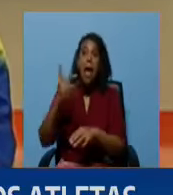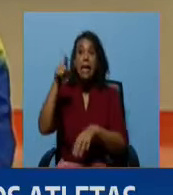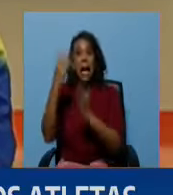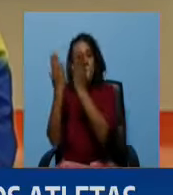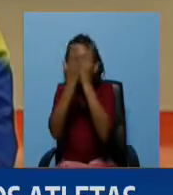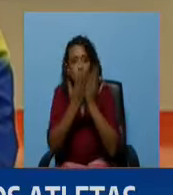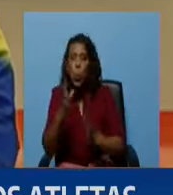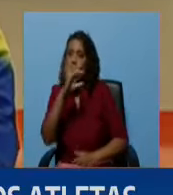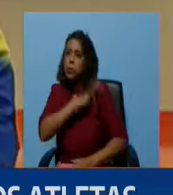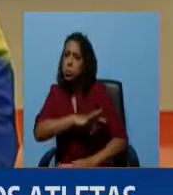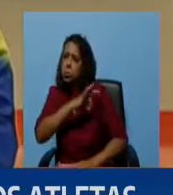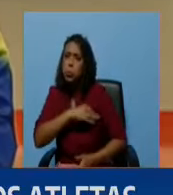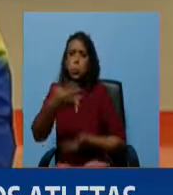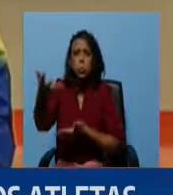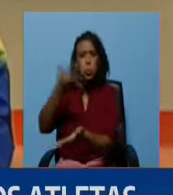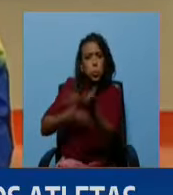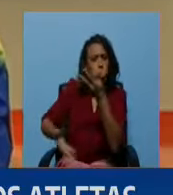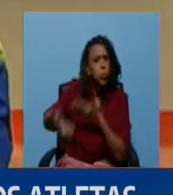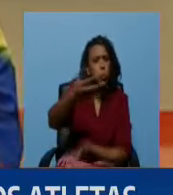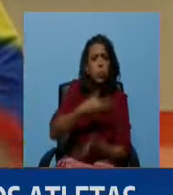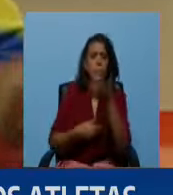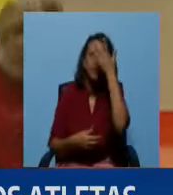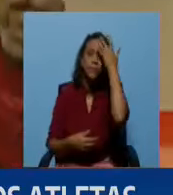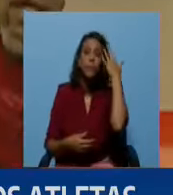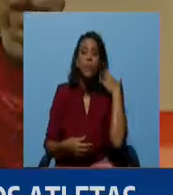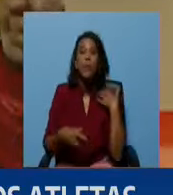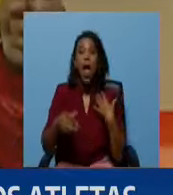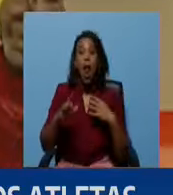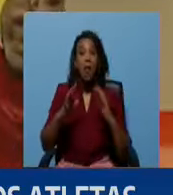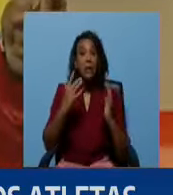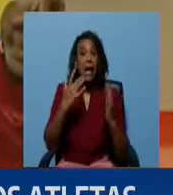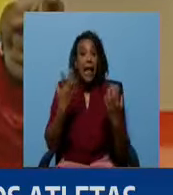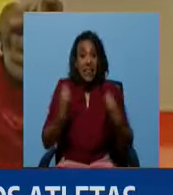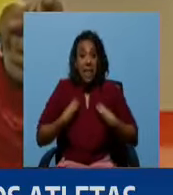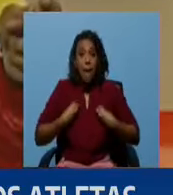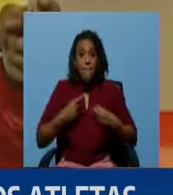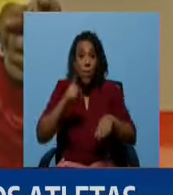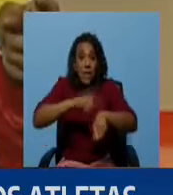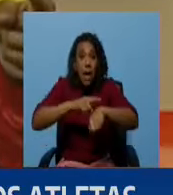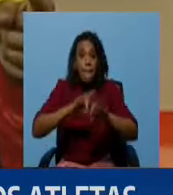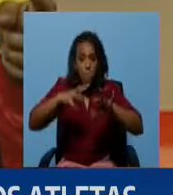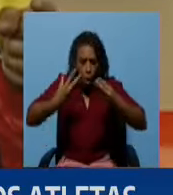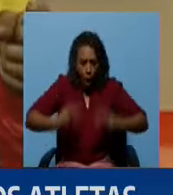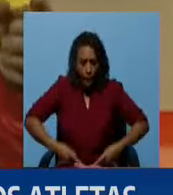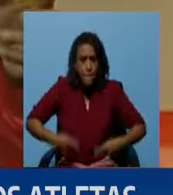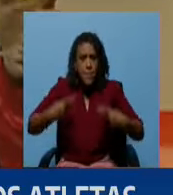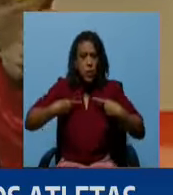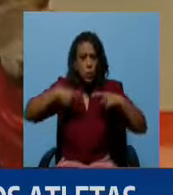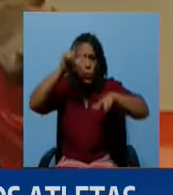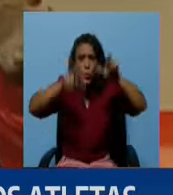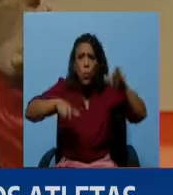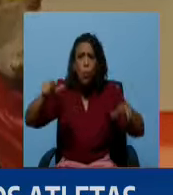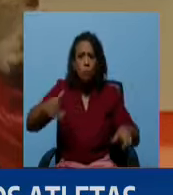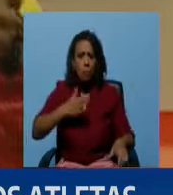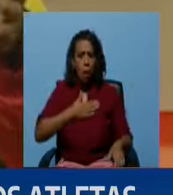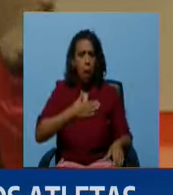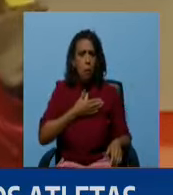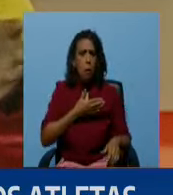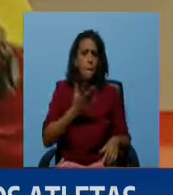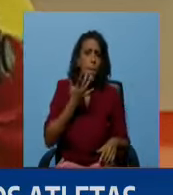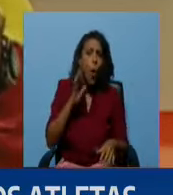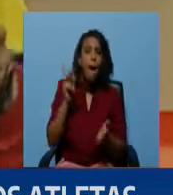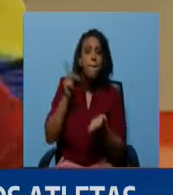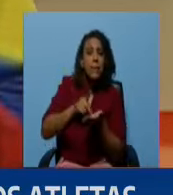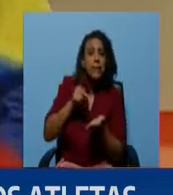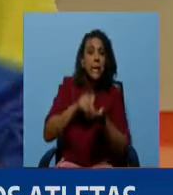seres sociales. El ciclo de